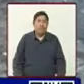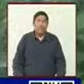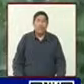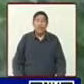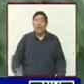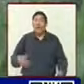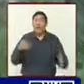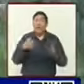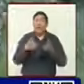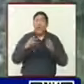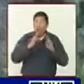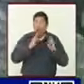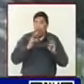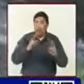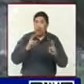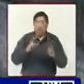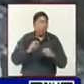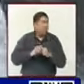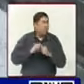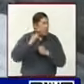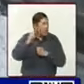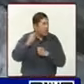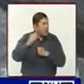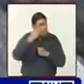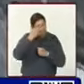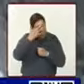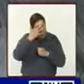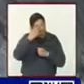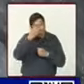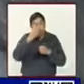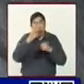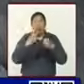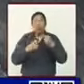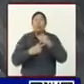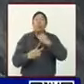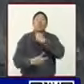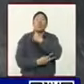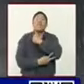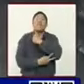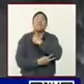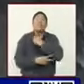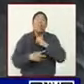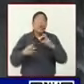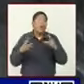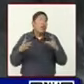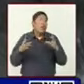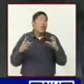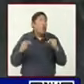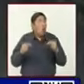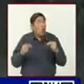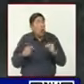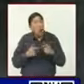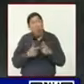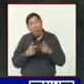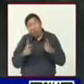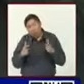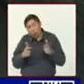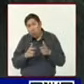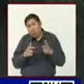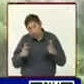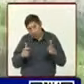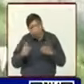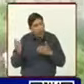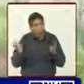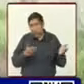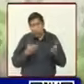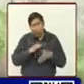Allá en el borde del río, nosotros más allá, a media cuadra, tenemos nosotros un puente. Y este puente no tiene una gran magnitud para poder